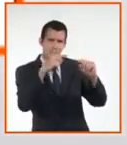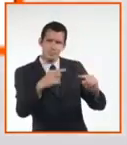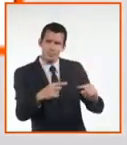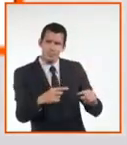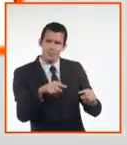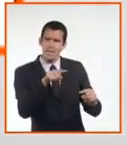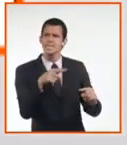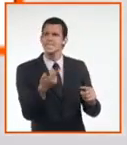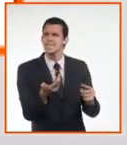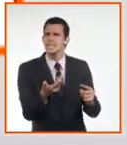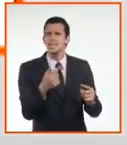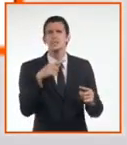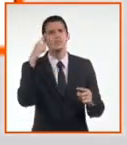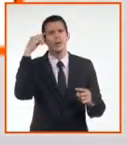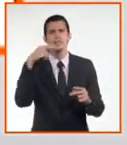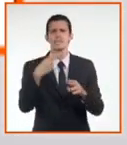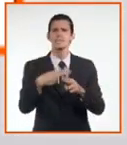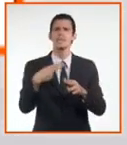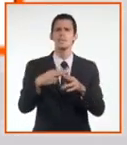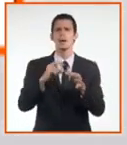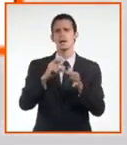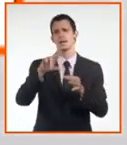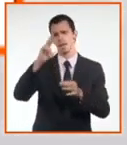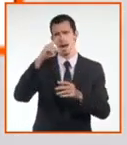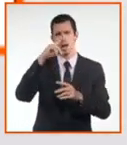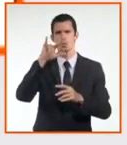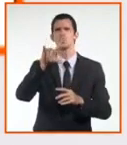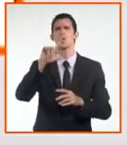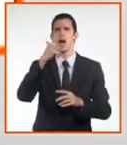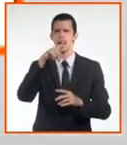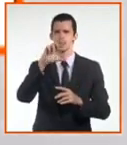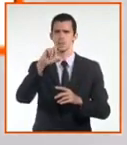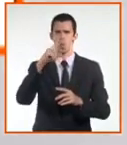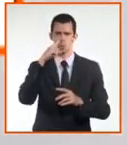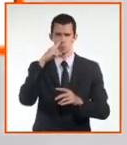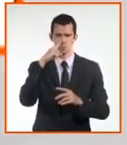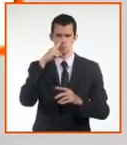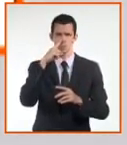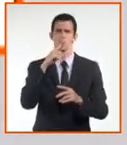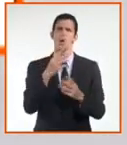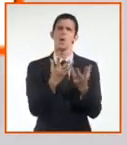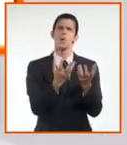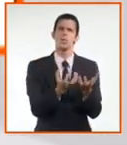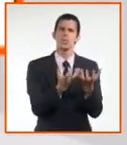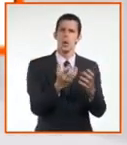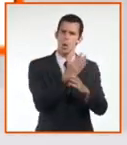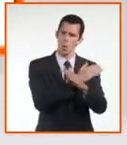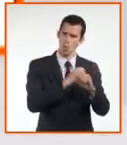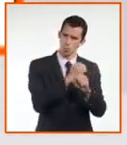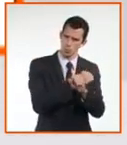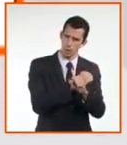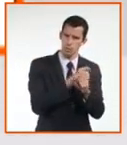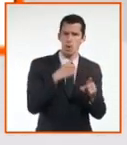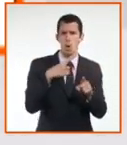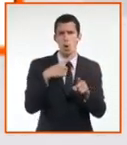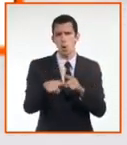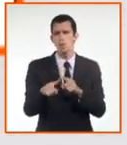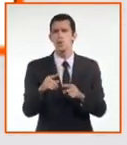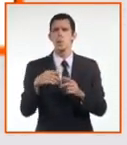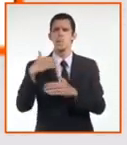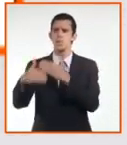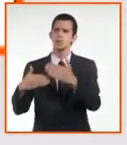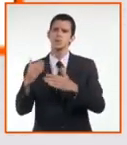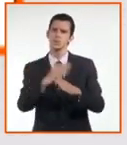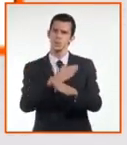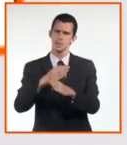está un proceso de la anulación seca o doble compresión que es otro que utilizamos también pero también el que menos utilizan pero